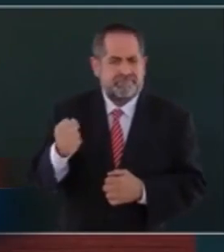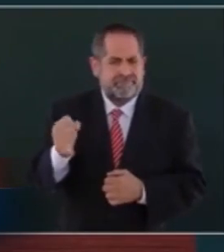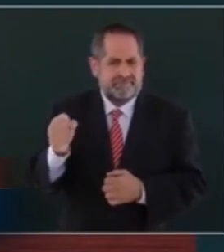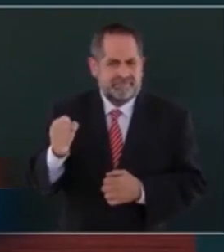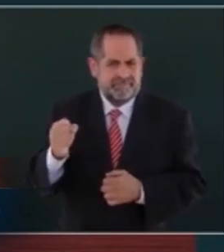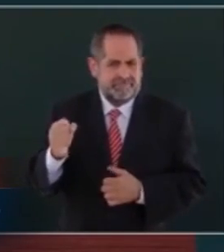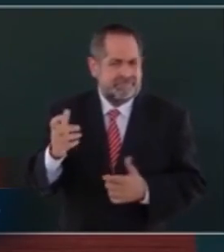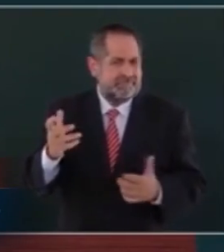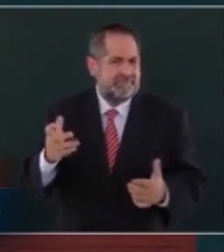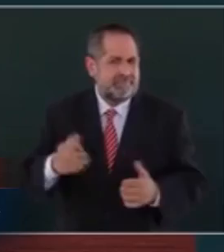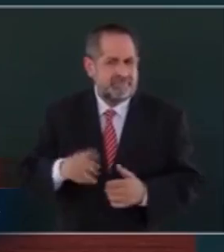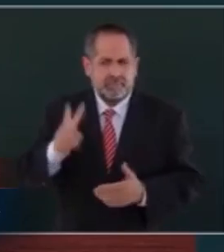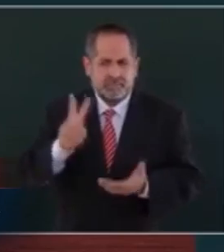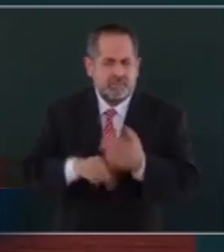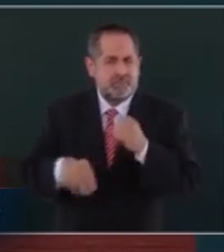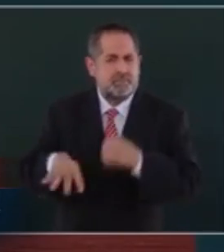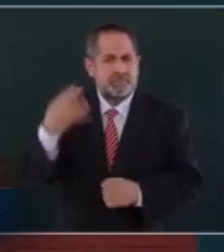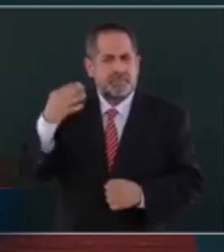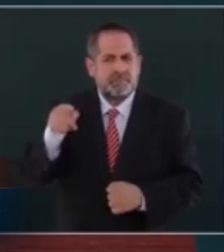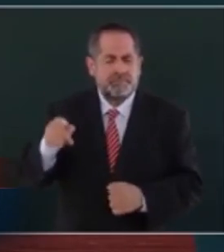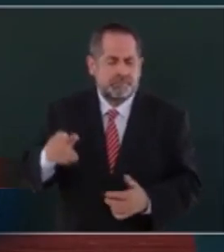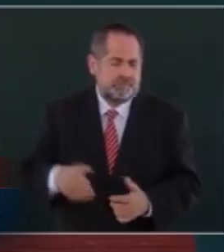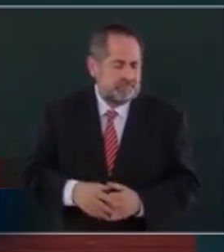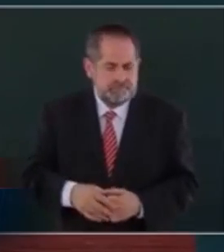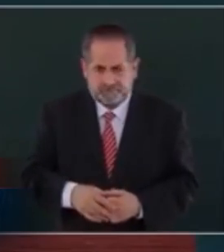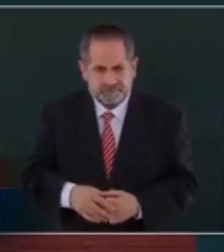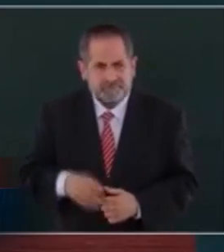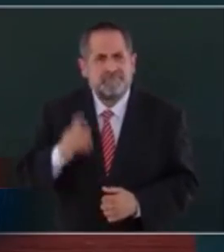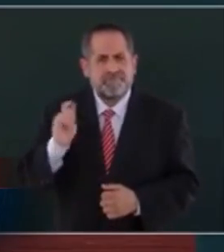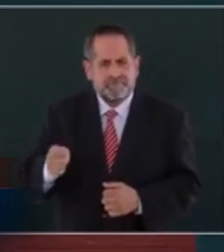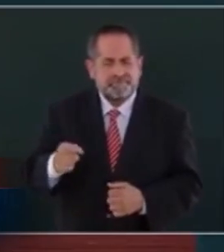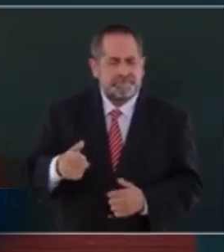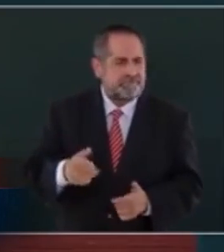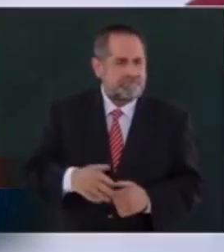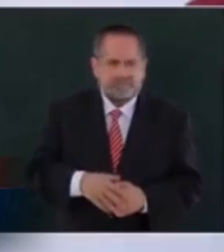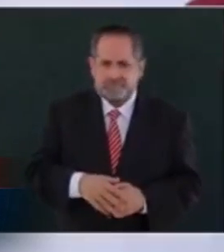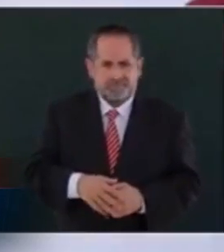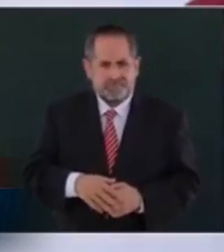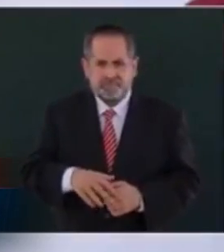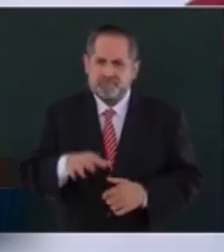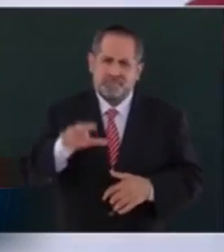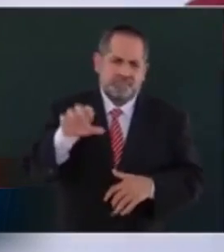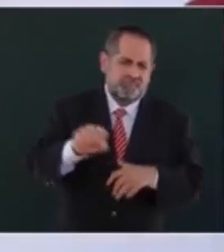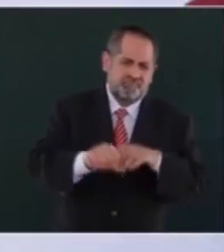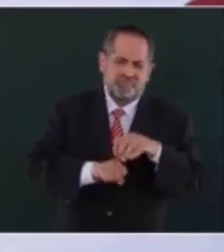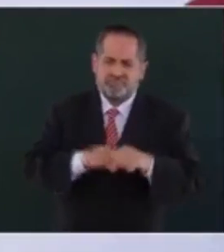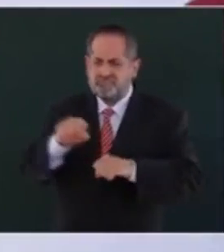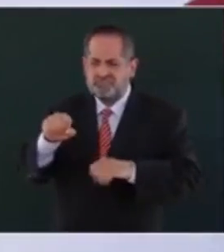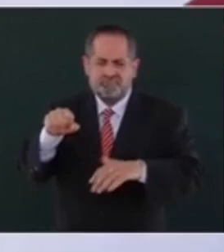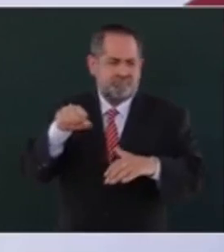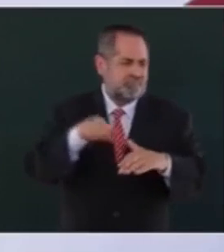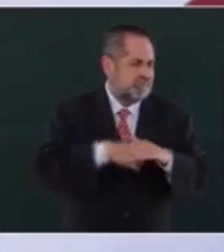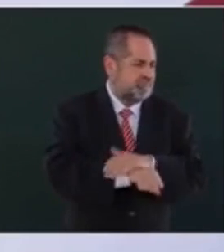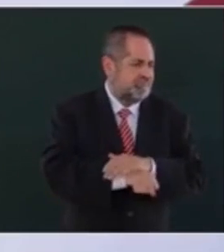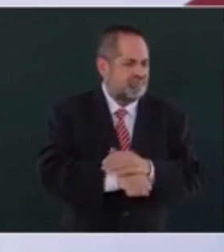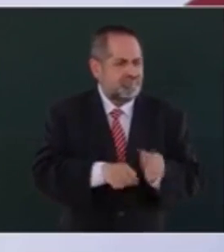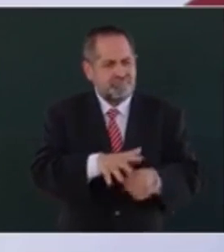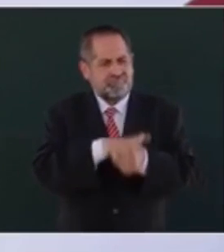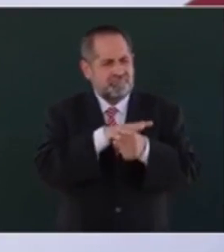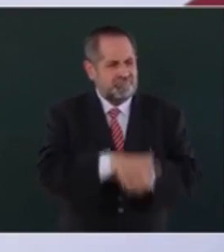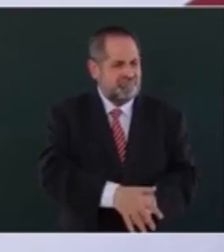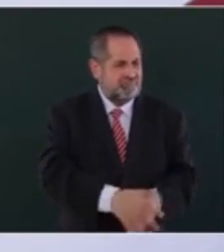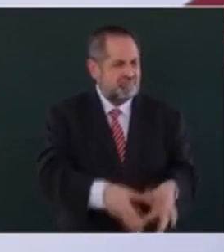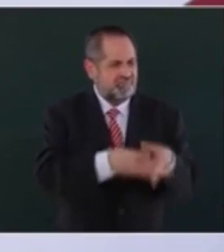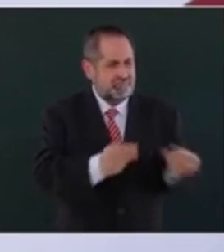septiembre de 2014, cuando fueron reprimidos y desaparecidos aquí en